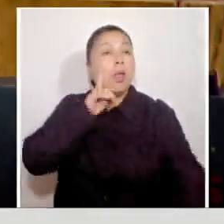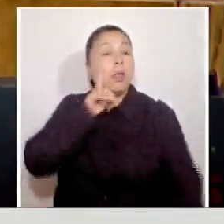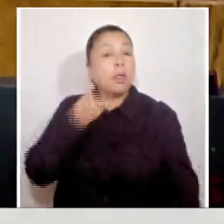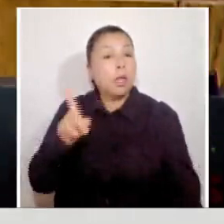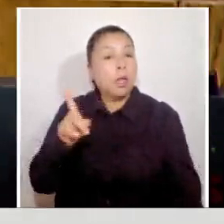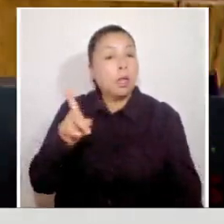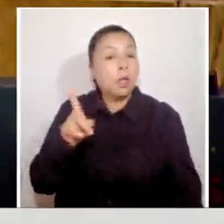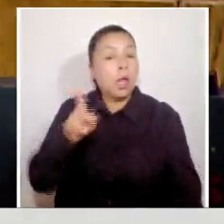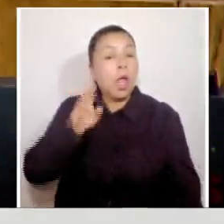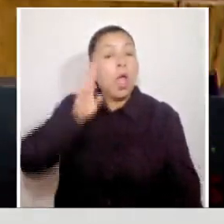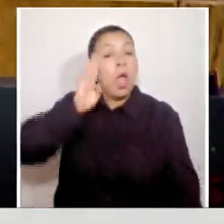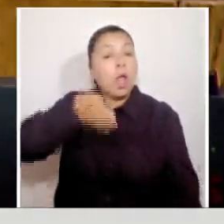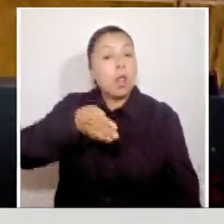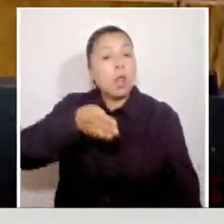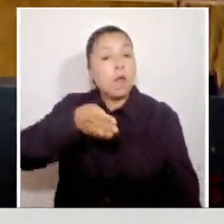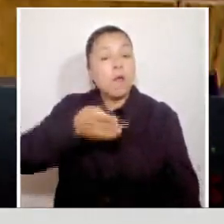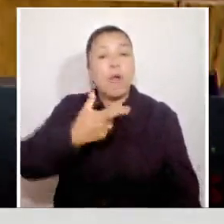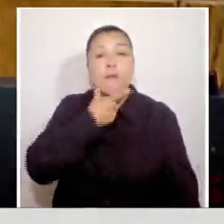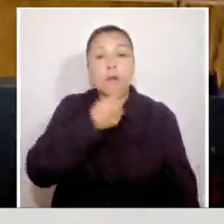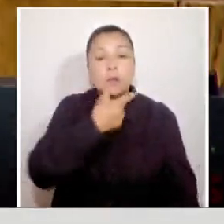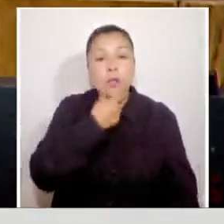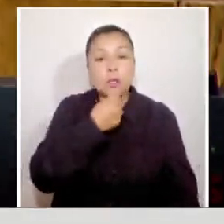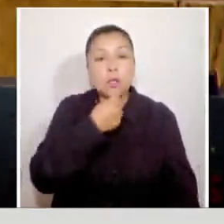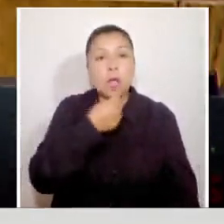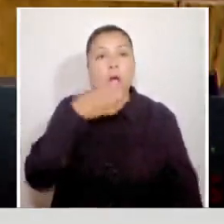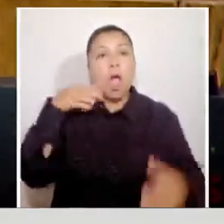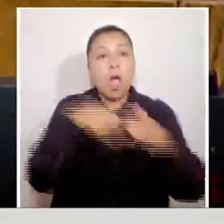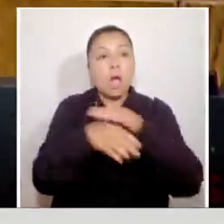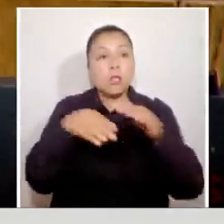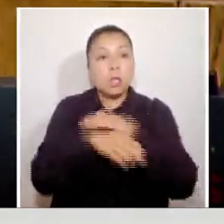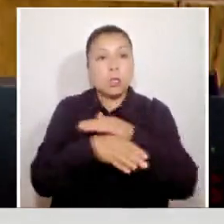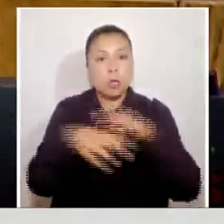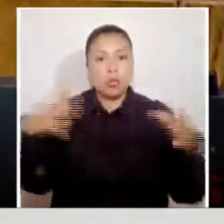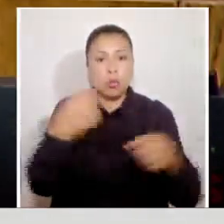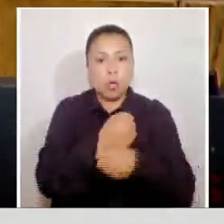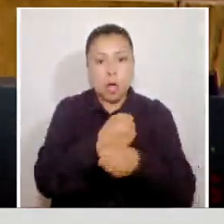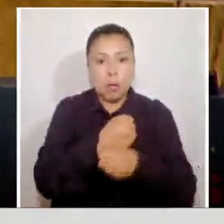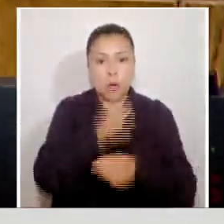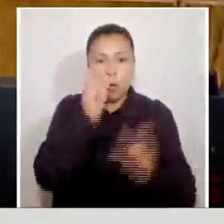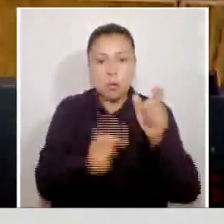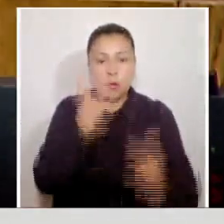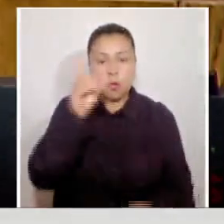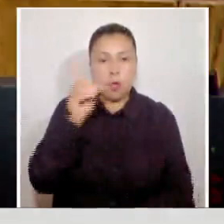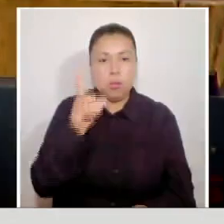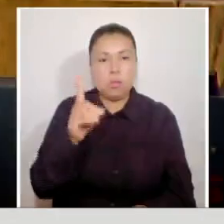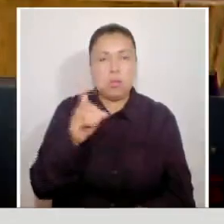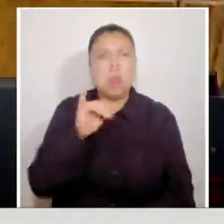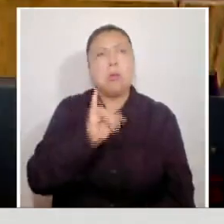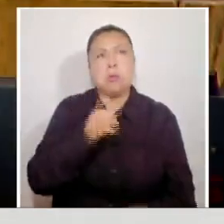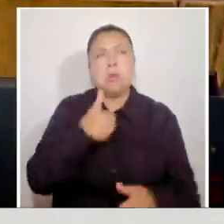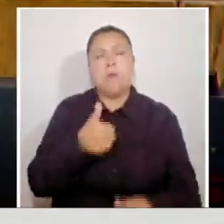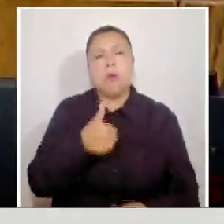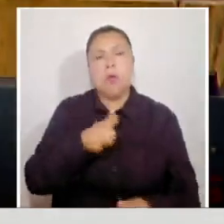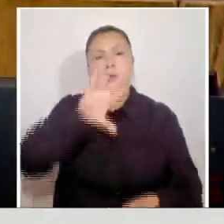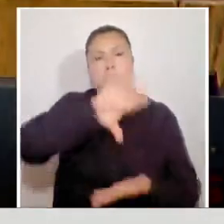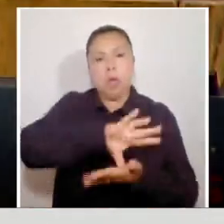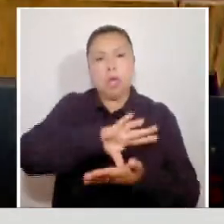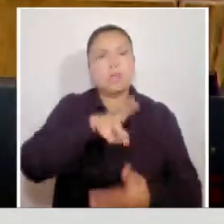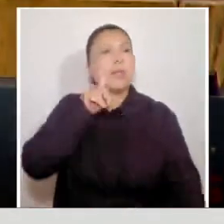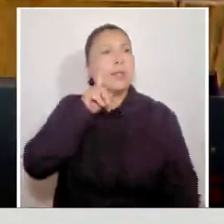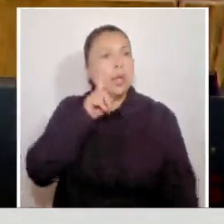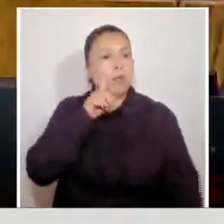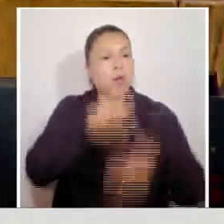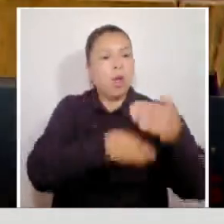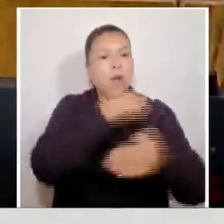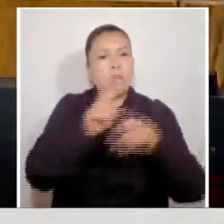deber de propender a facilitar el acceso de forma expedite para ello si bien en nuestro país tenemos avances sobre estas